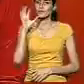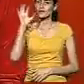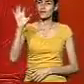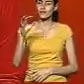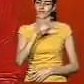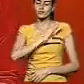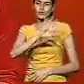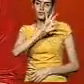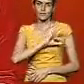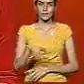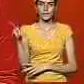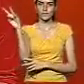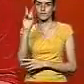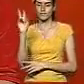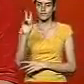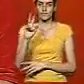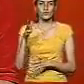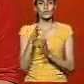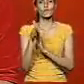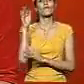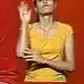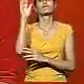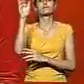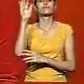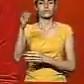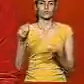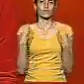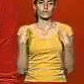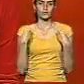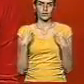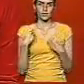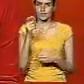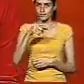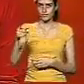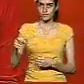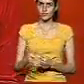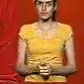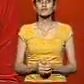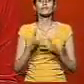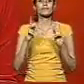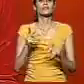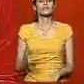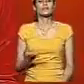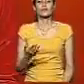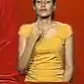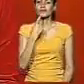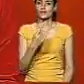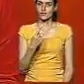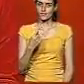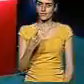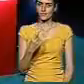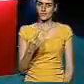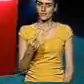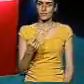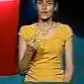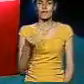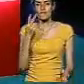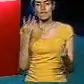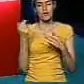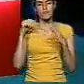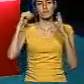para la sociedad venezolana, para el futuro, para la vida de nuestro pueblo. Fíjate, bien importante destacar algo, ¿no? Veíamos en el